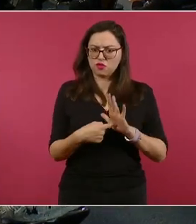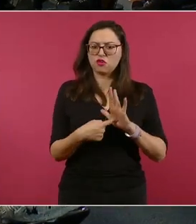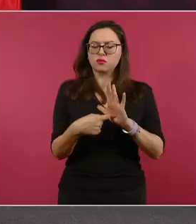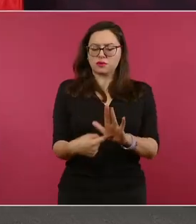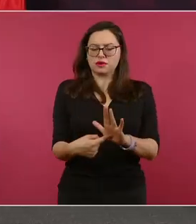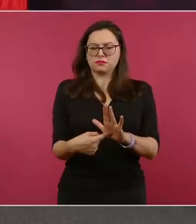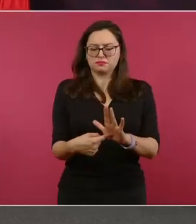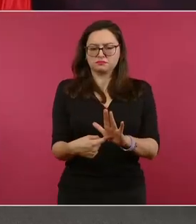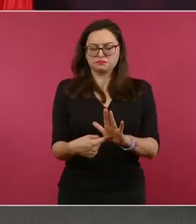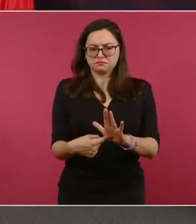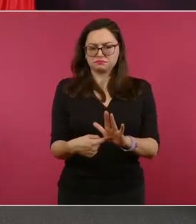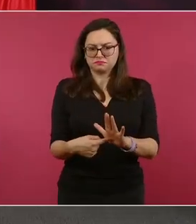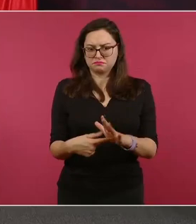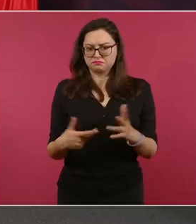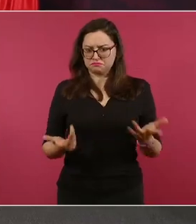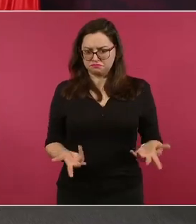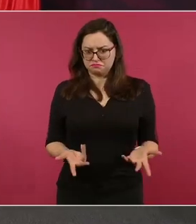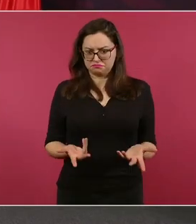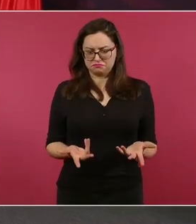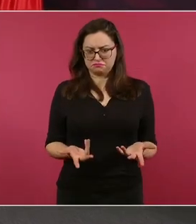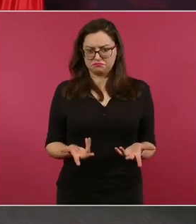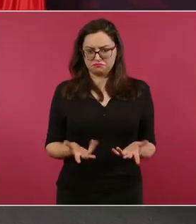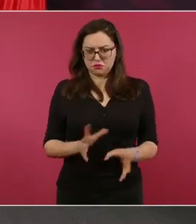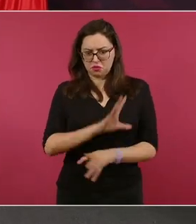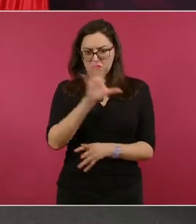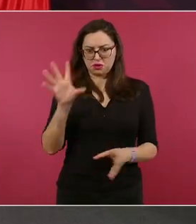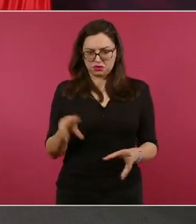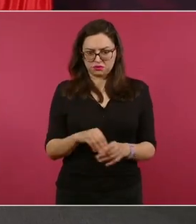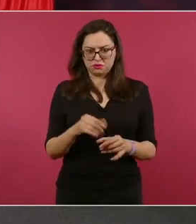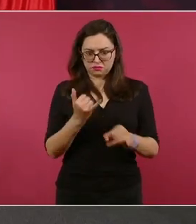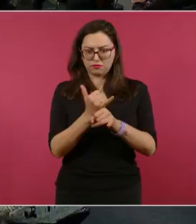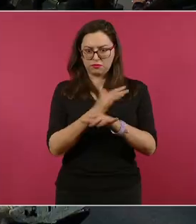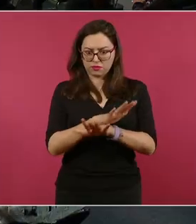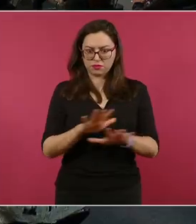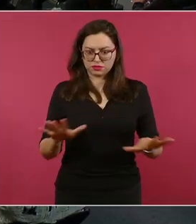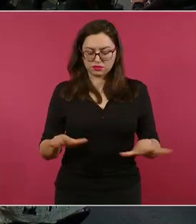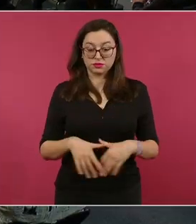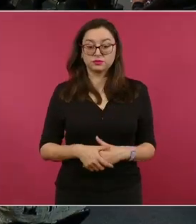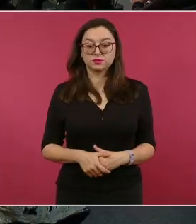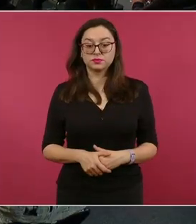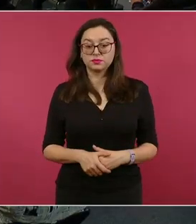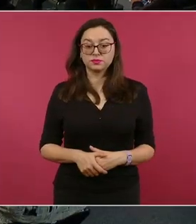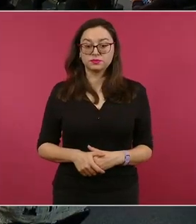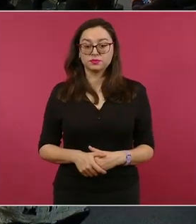para que tengamos toda la información.